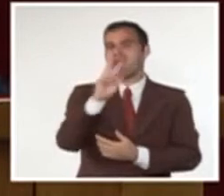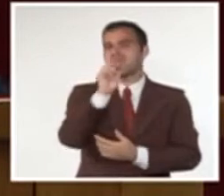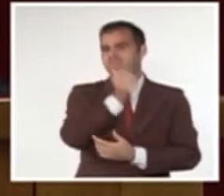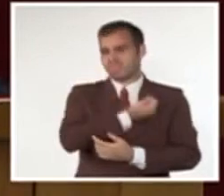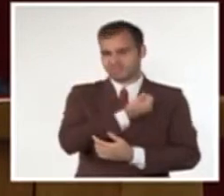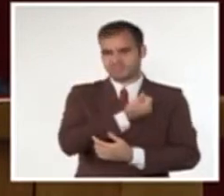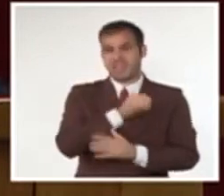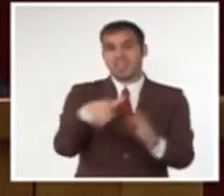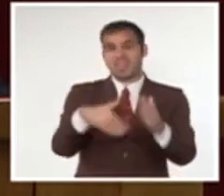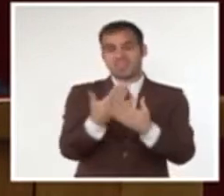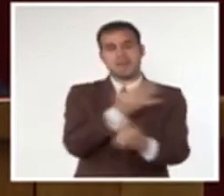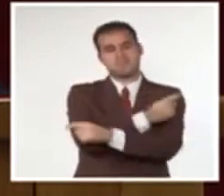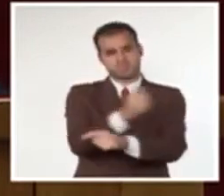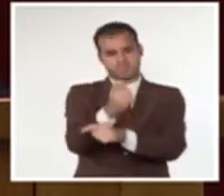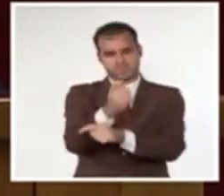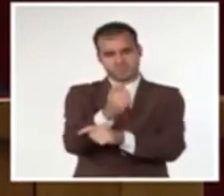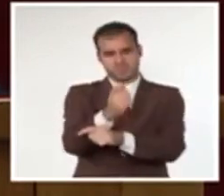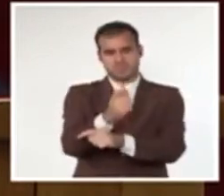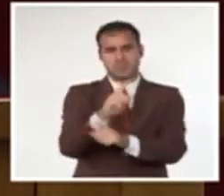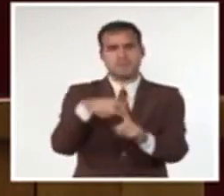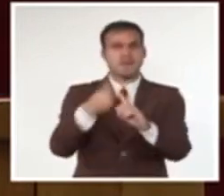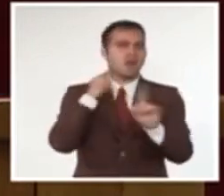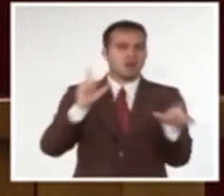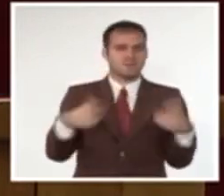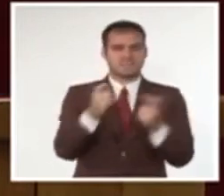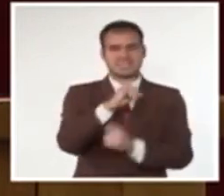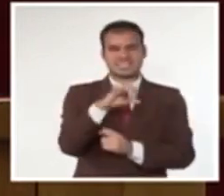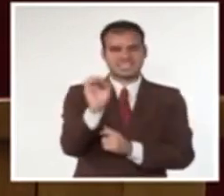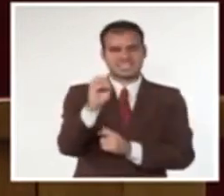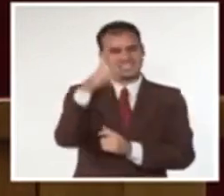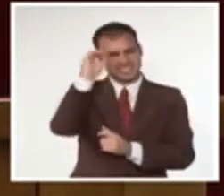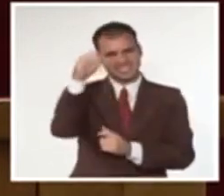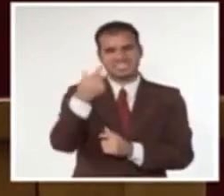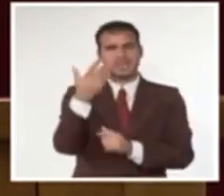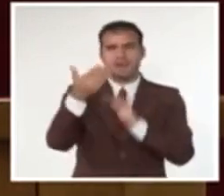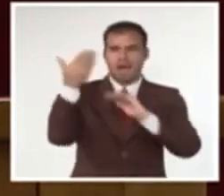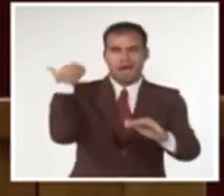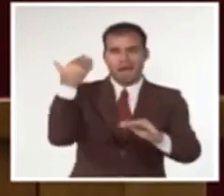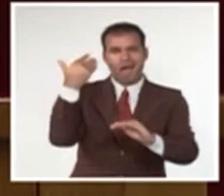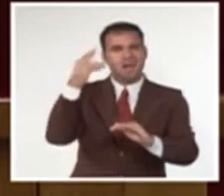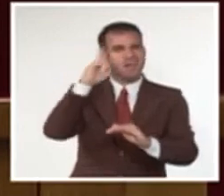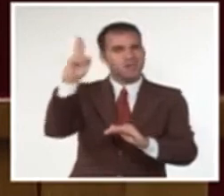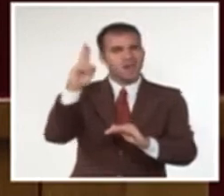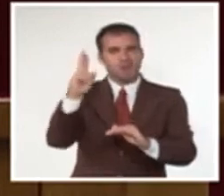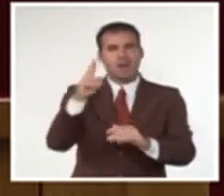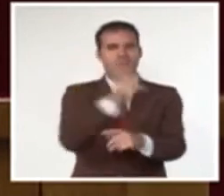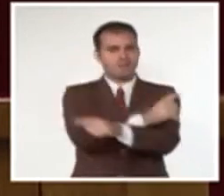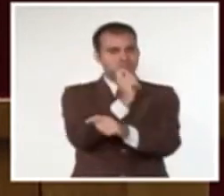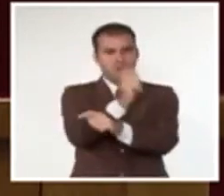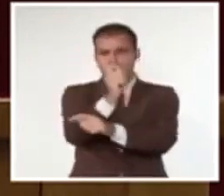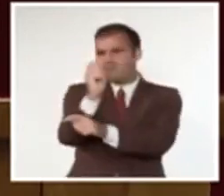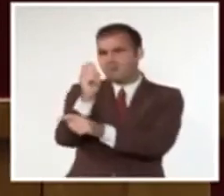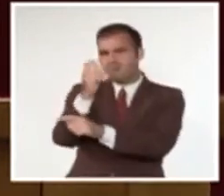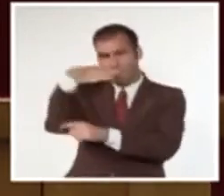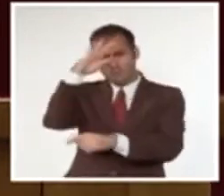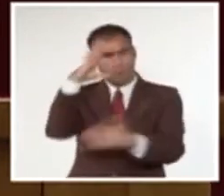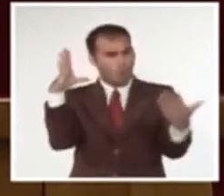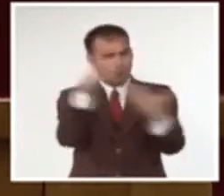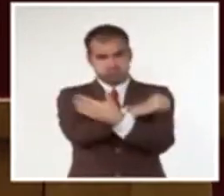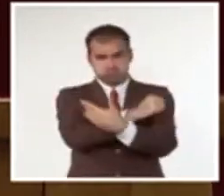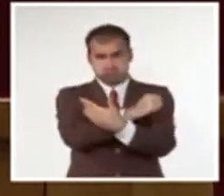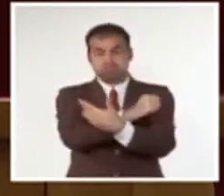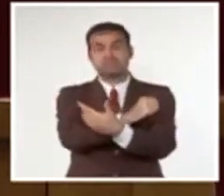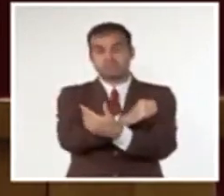del Educador y aniversario 60 de la campaña de alfabetización, primer paso en el camino de